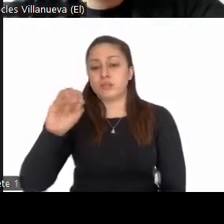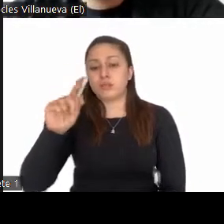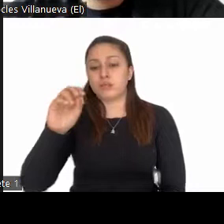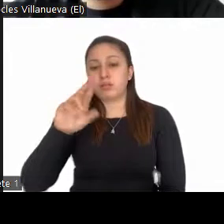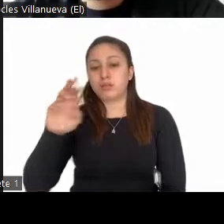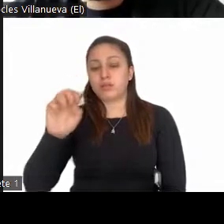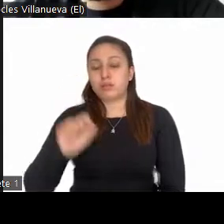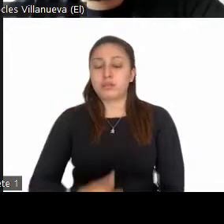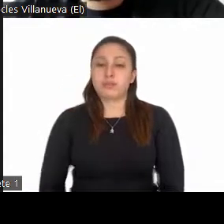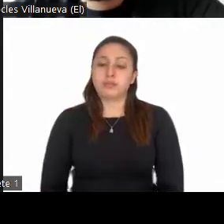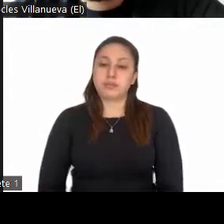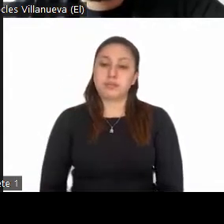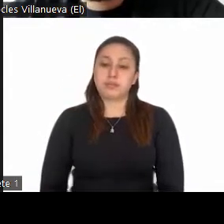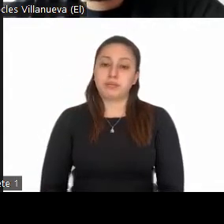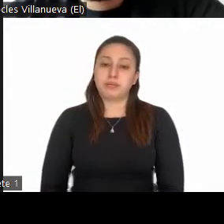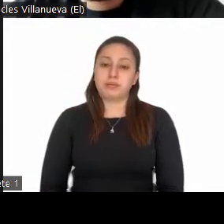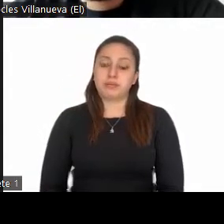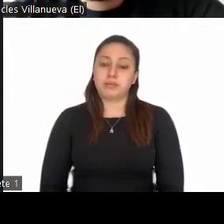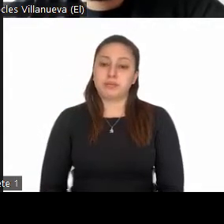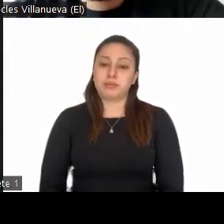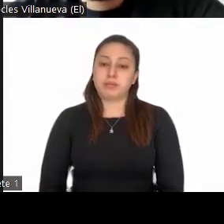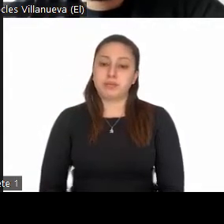Diputado presidente,